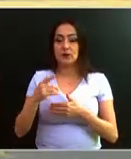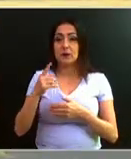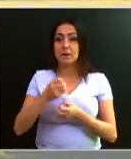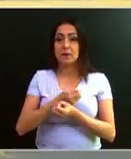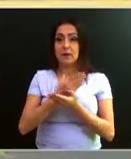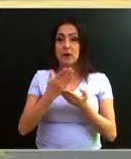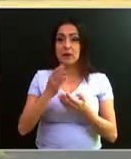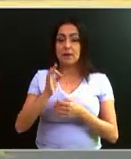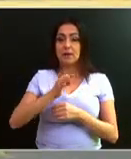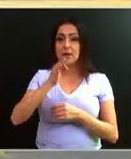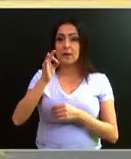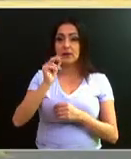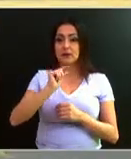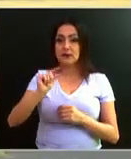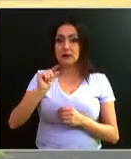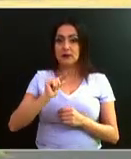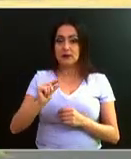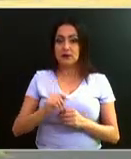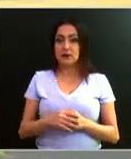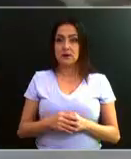pública en las próximas semanas.